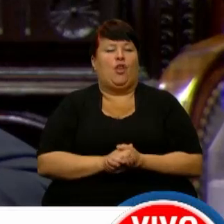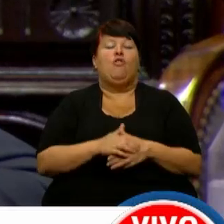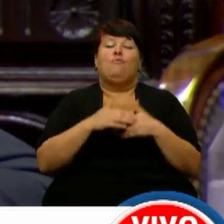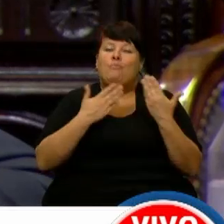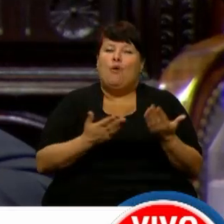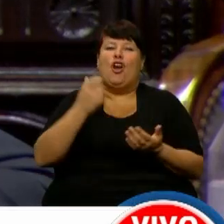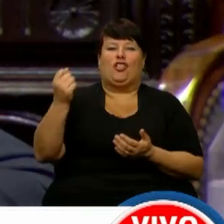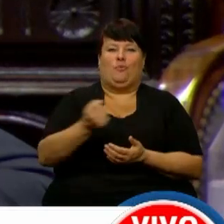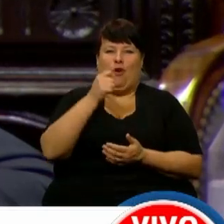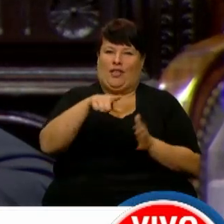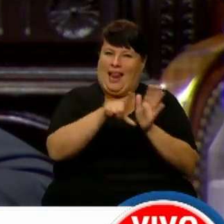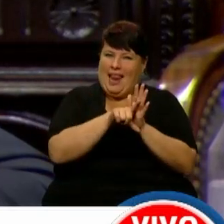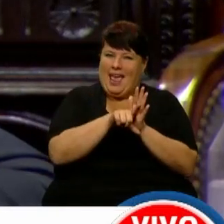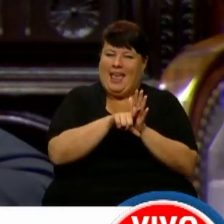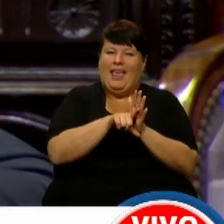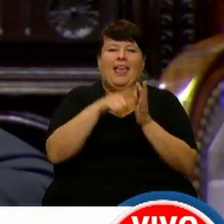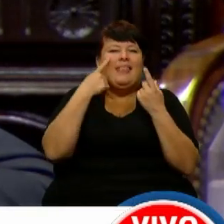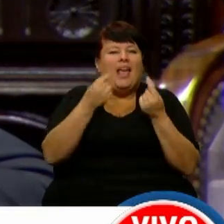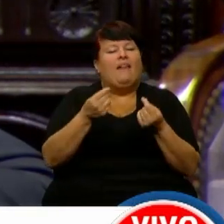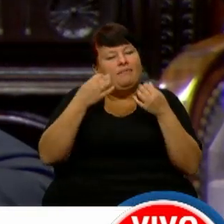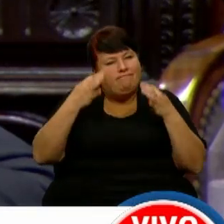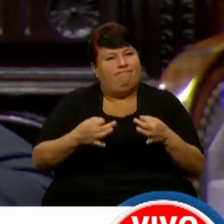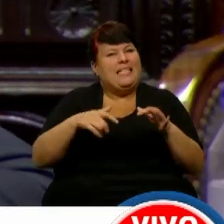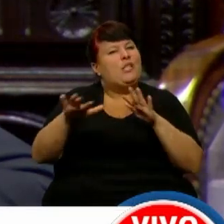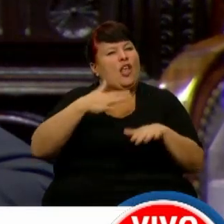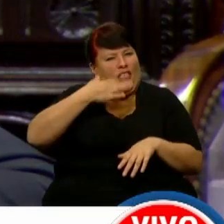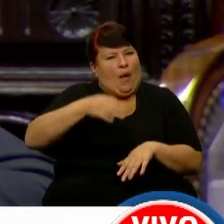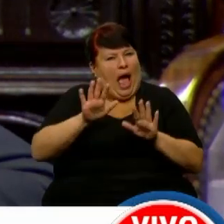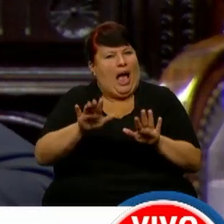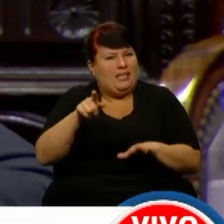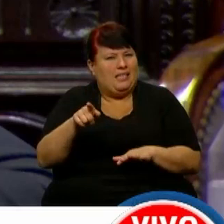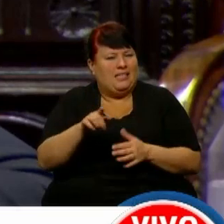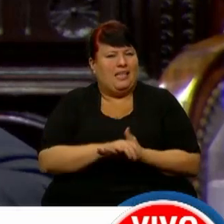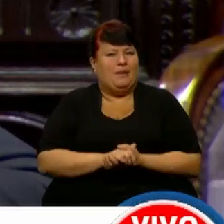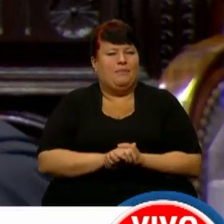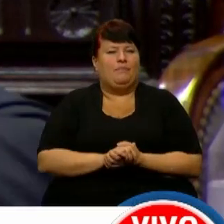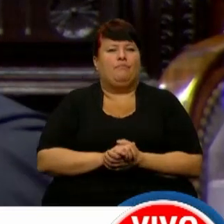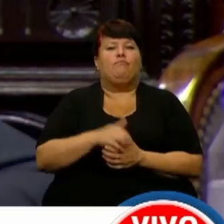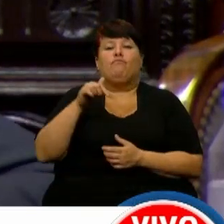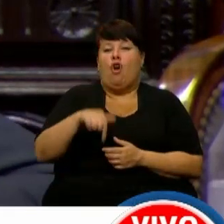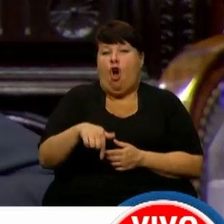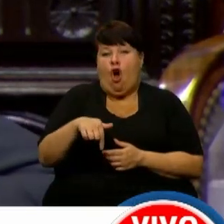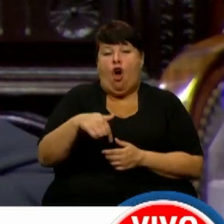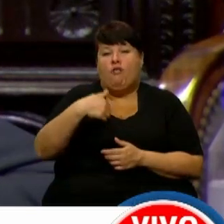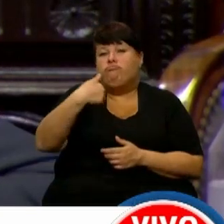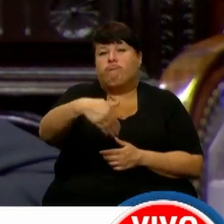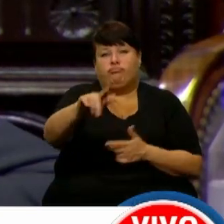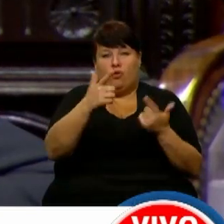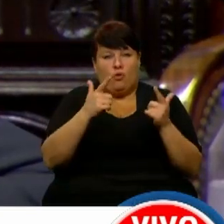es muy importante, porque tiene que ver con sincerar una realidad que hoy no la tenemos por